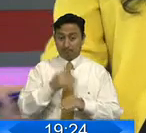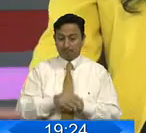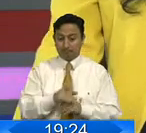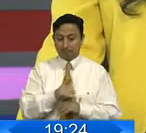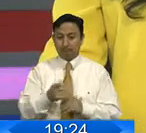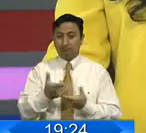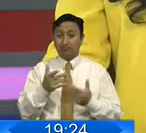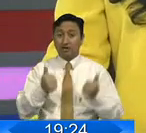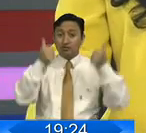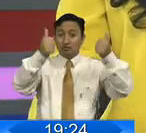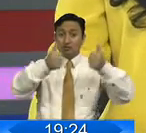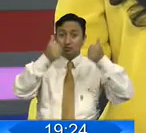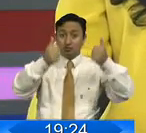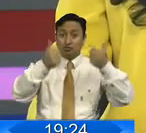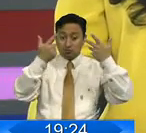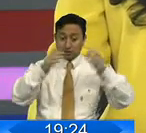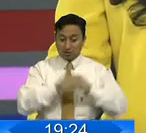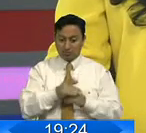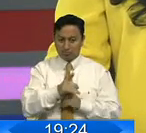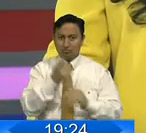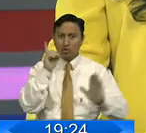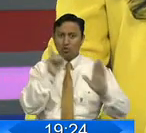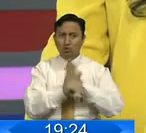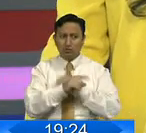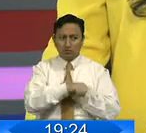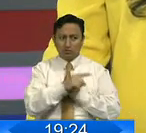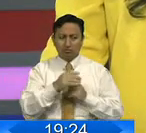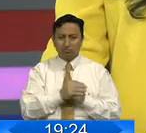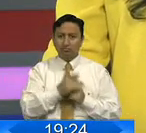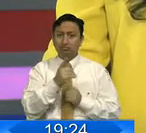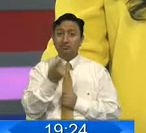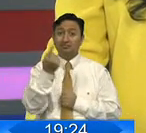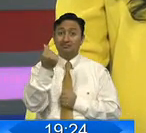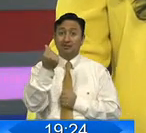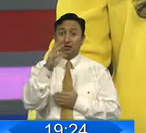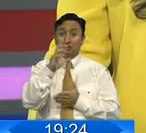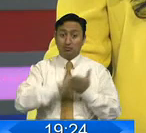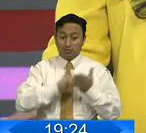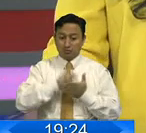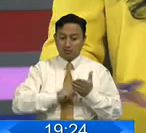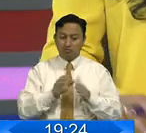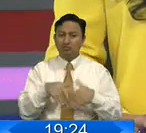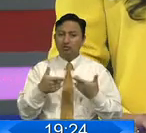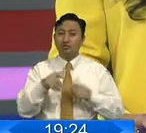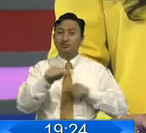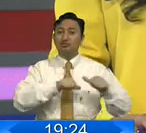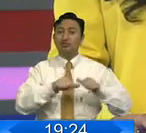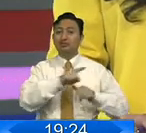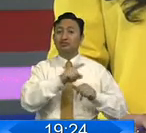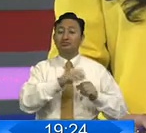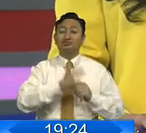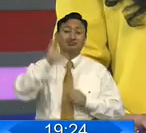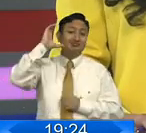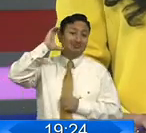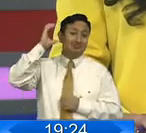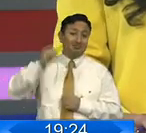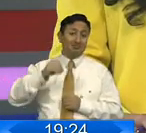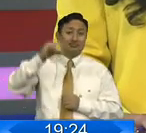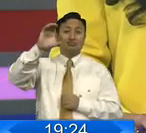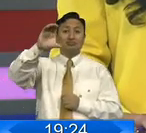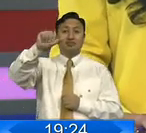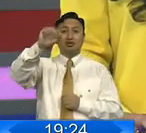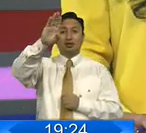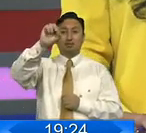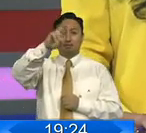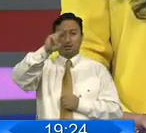En medio de la campaña electoral se presenta una denuncia de un supuesto cobro de diezmo en la administración de Marcelo Cabrera, hoy candidato a